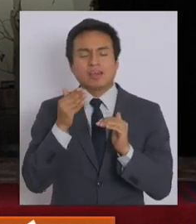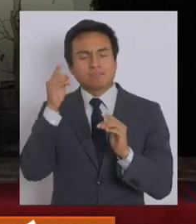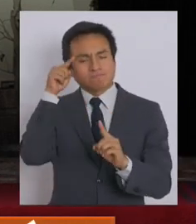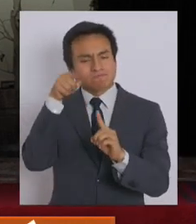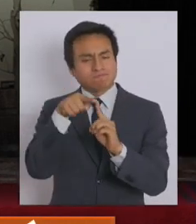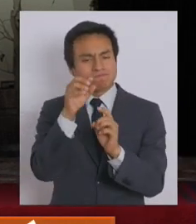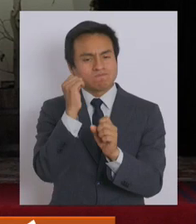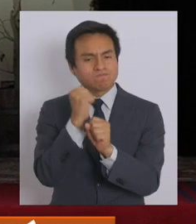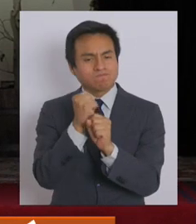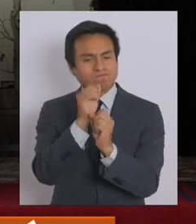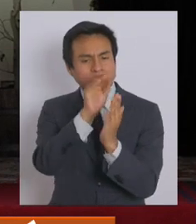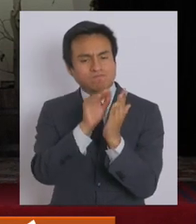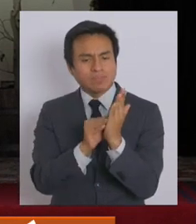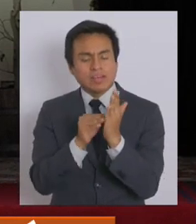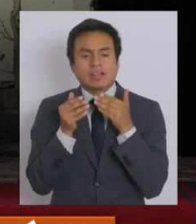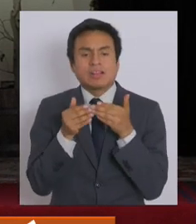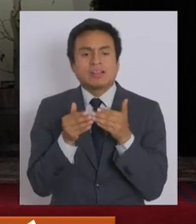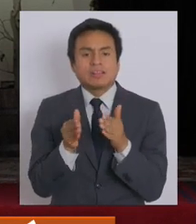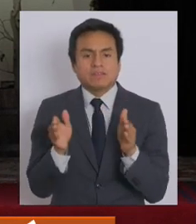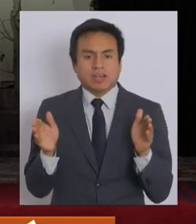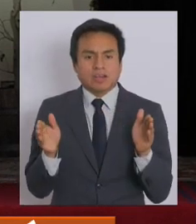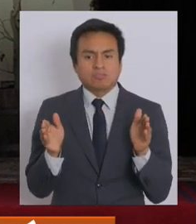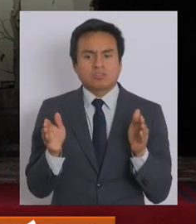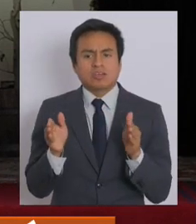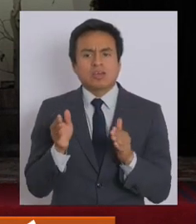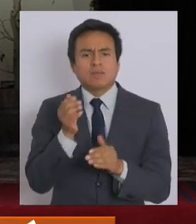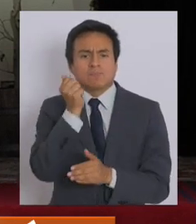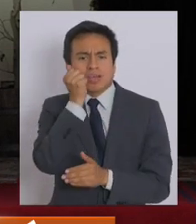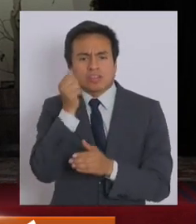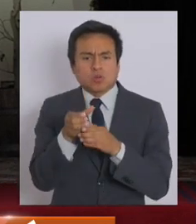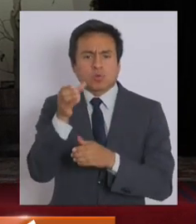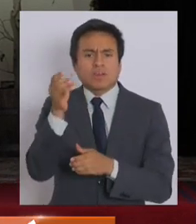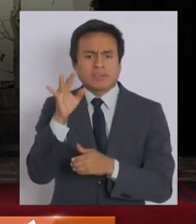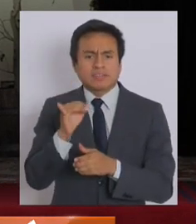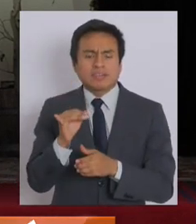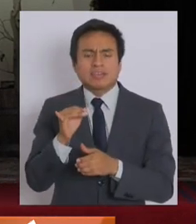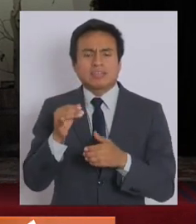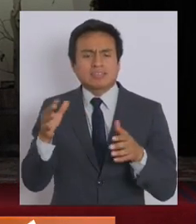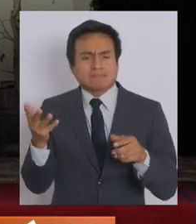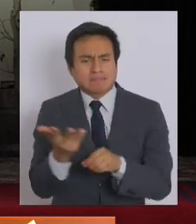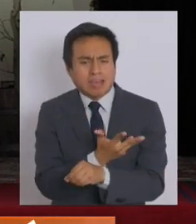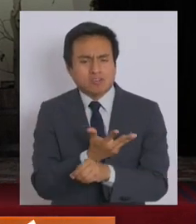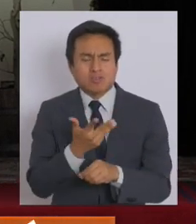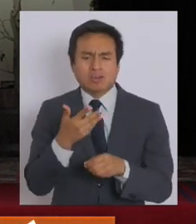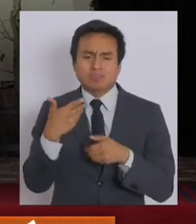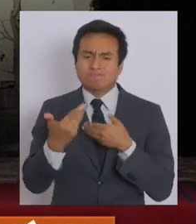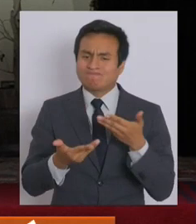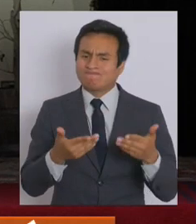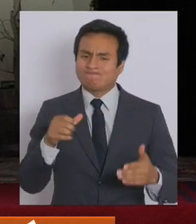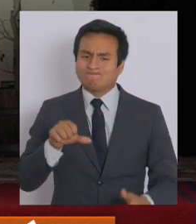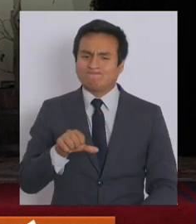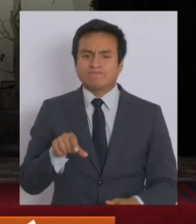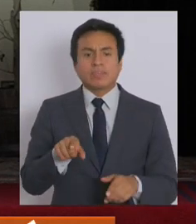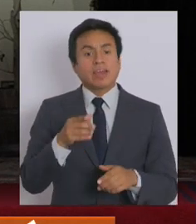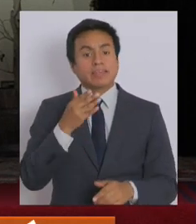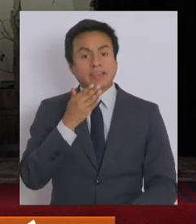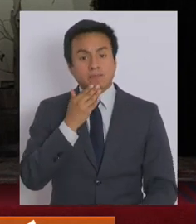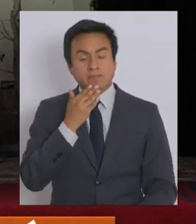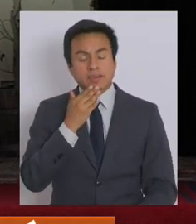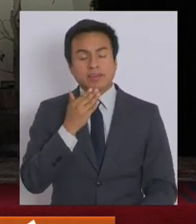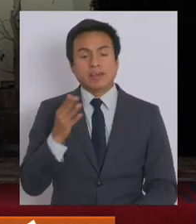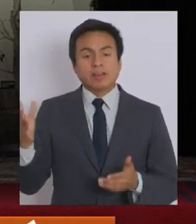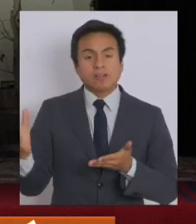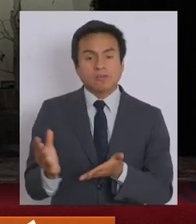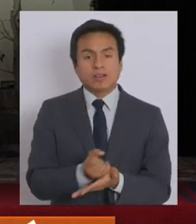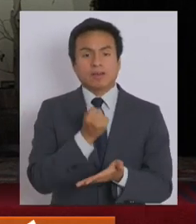para liberarnos de los plásticos de un solo uso que tanto daño causa. Y además de eso, hemos